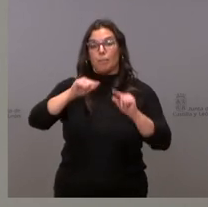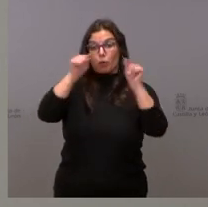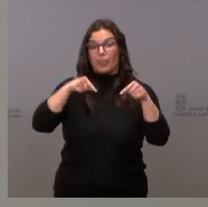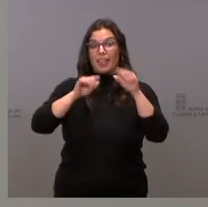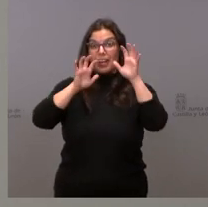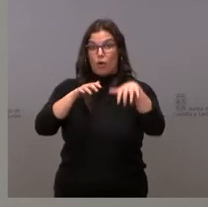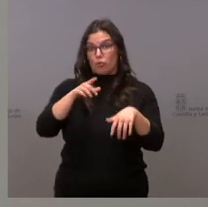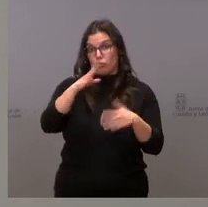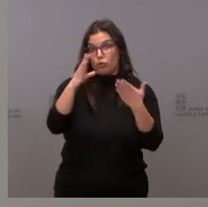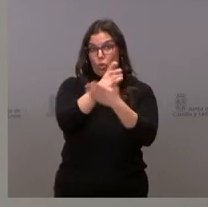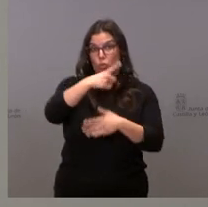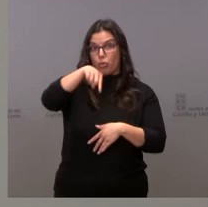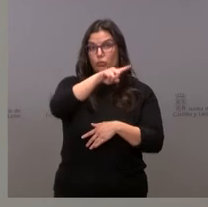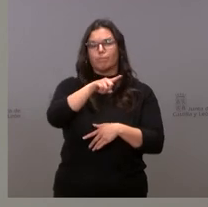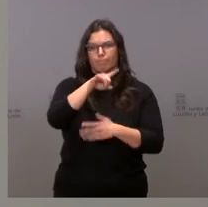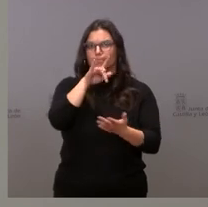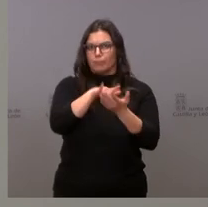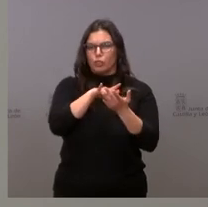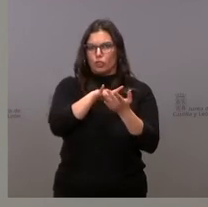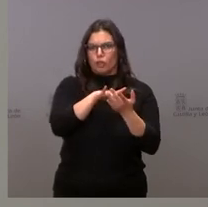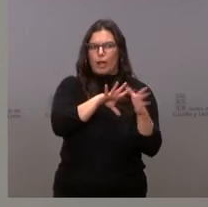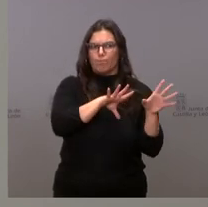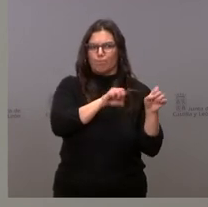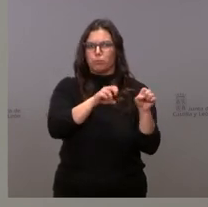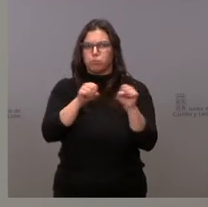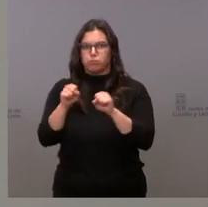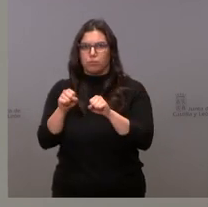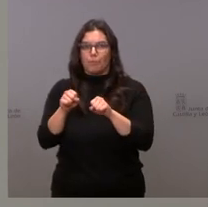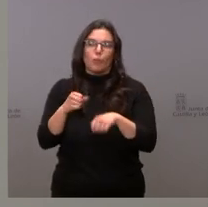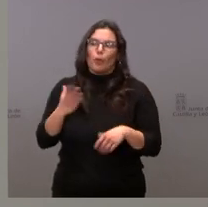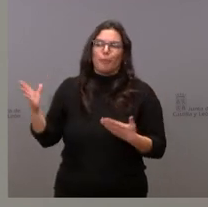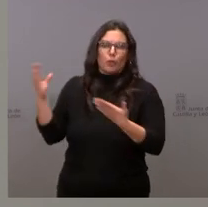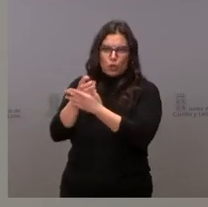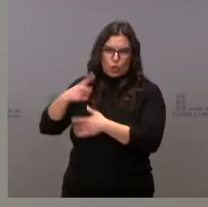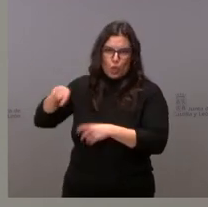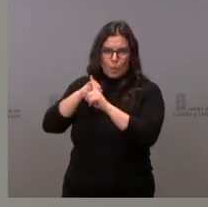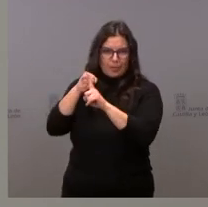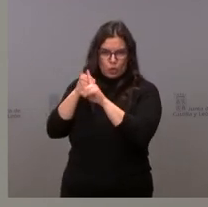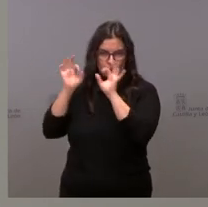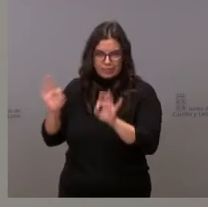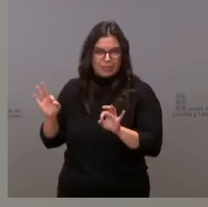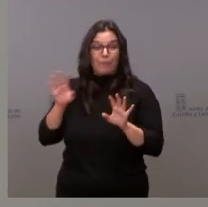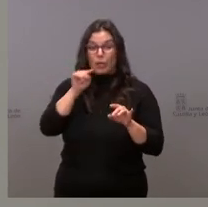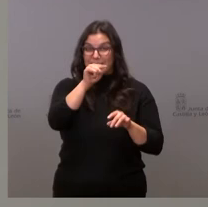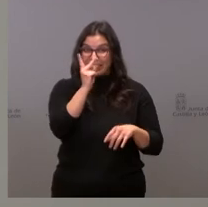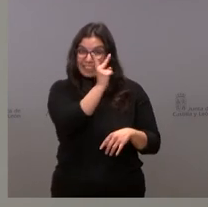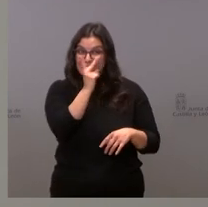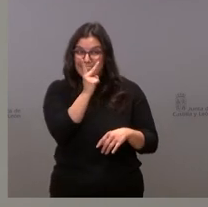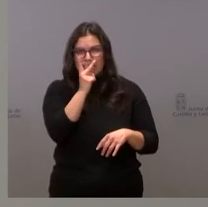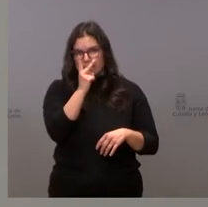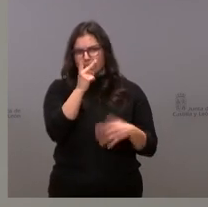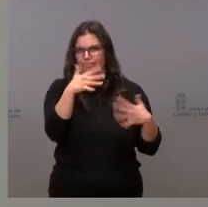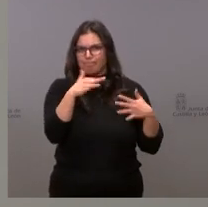de león están sometidos a una mayor bueno todos están sometidos a una presión pero los féretros del león están sometidos